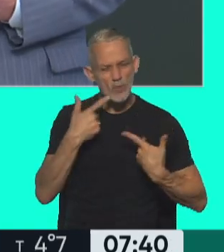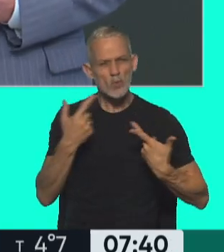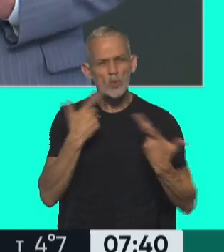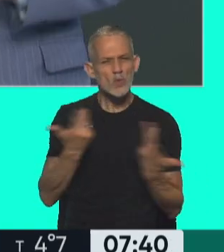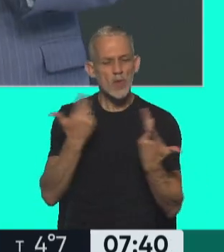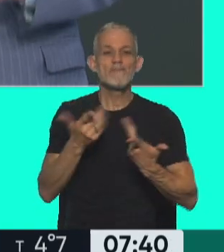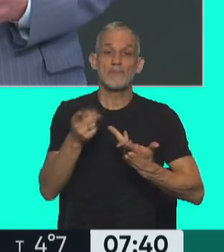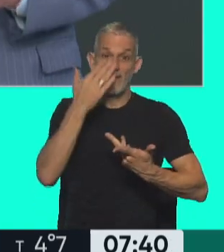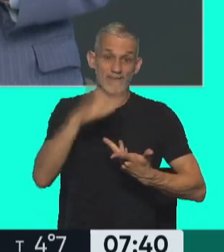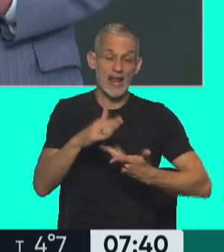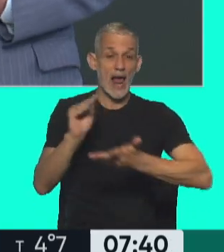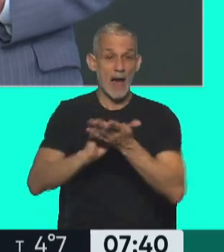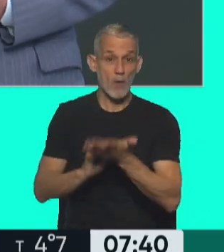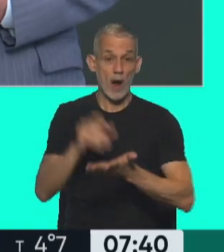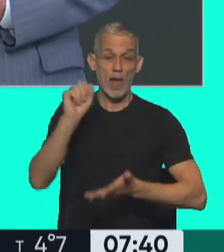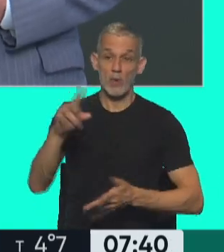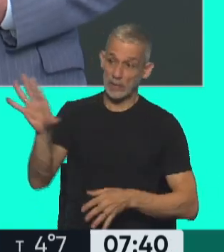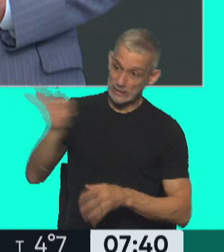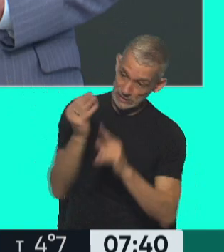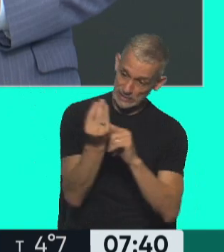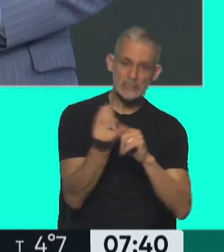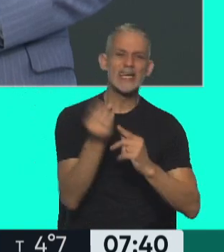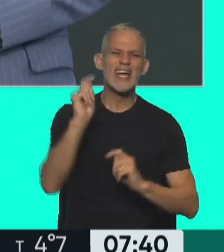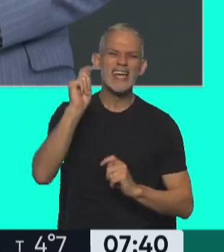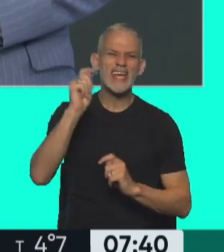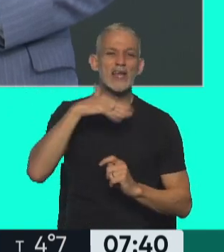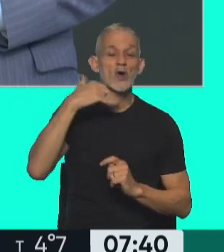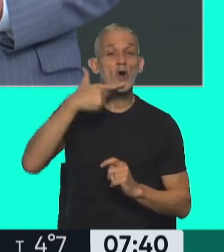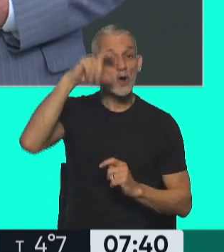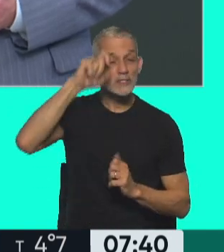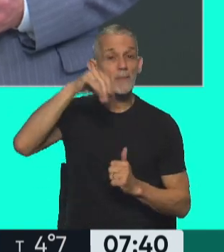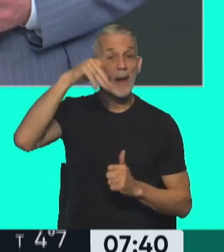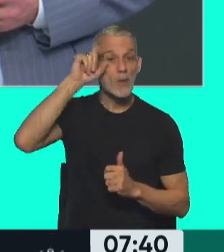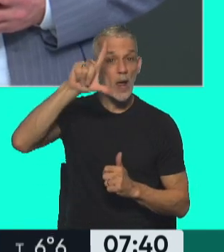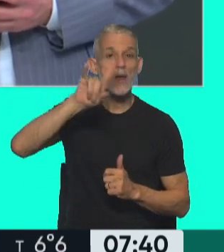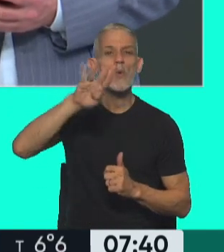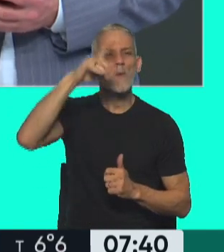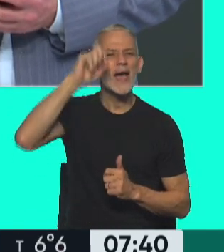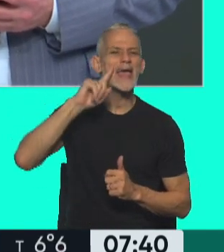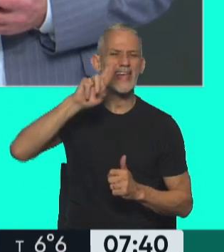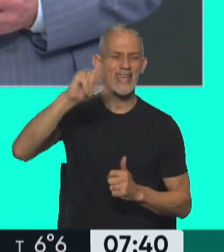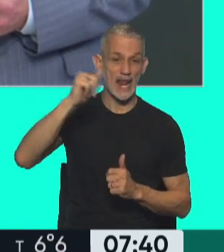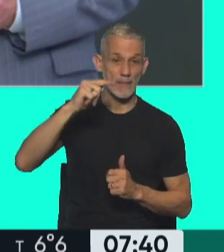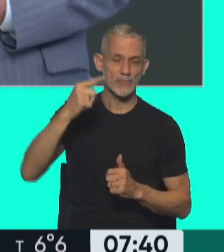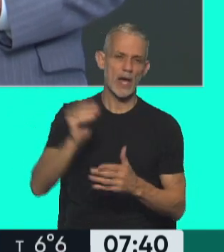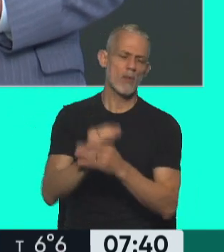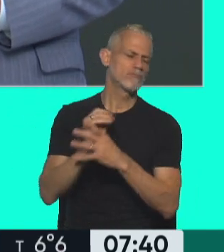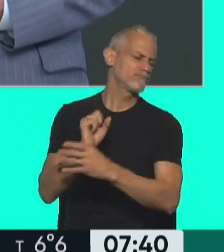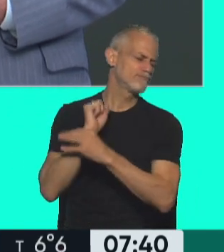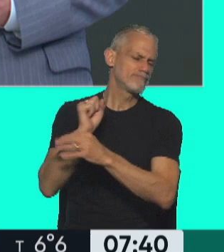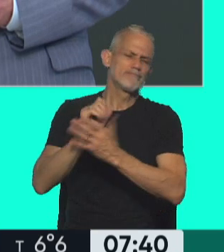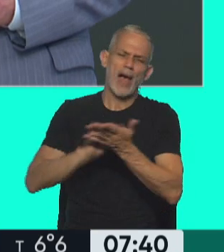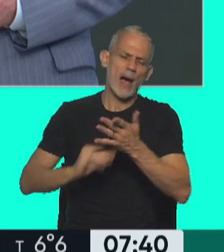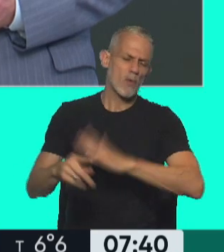finalmente, el abogado designado para ser querellante es José Manuel Ubeira, uno de los penalistas más prestigiosos